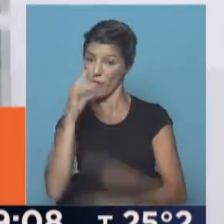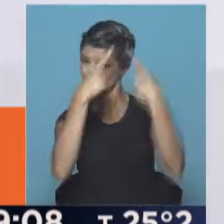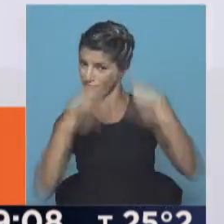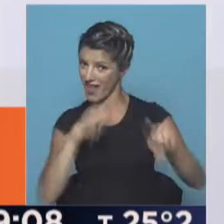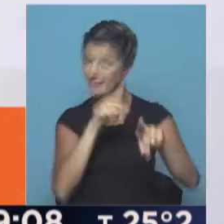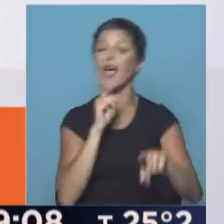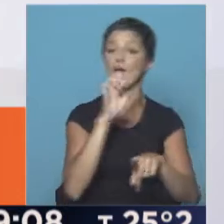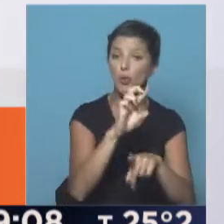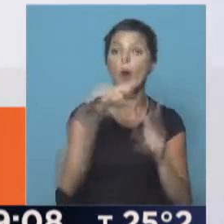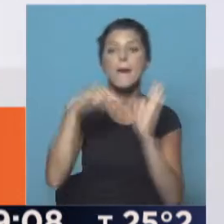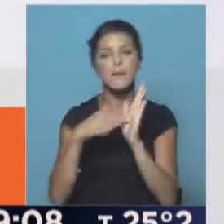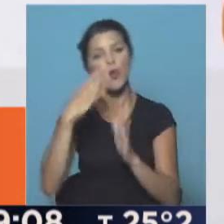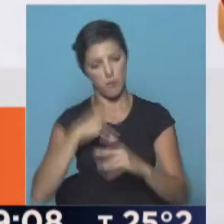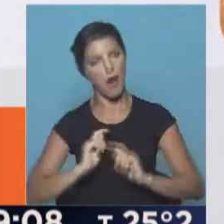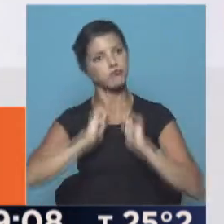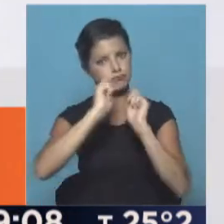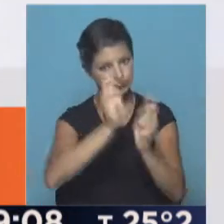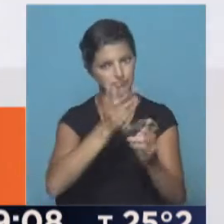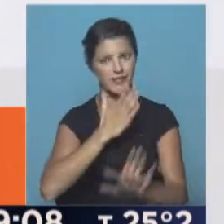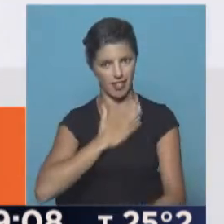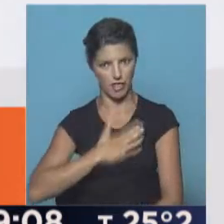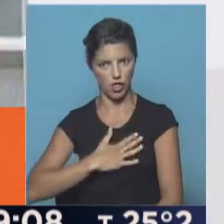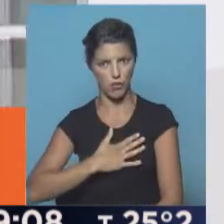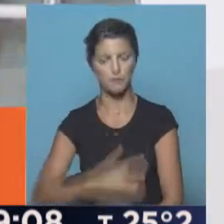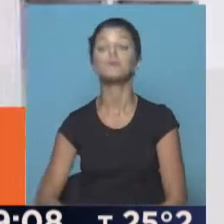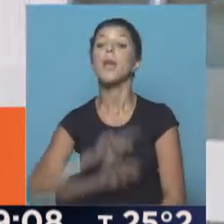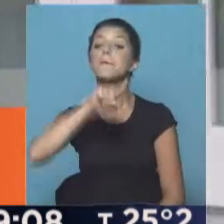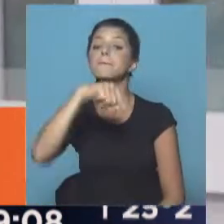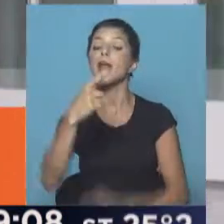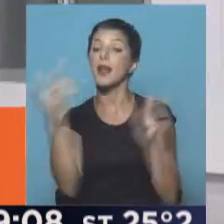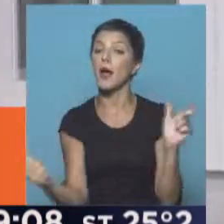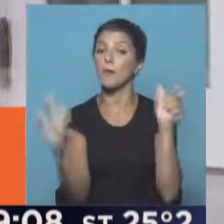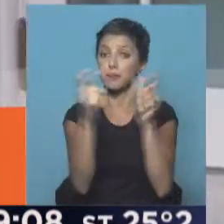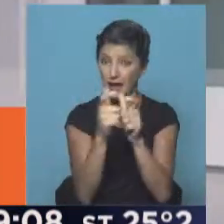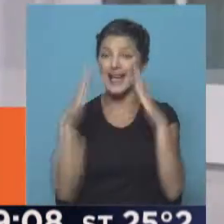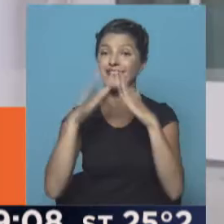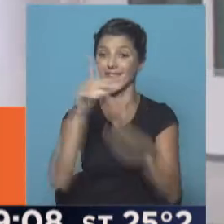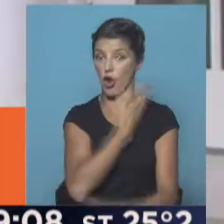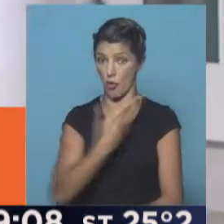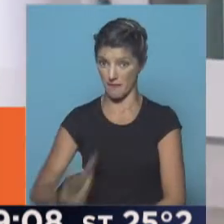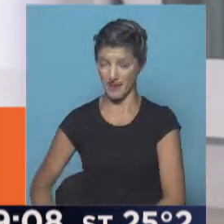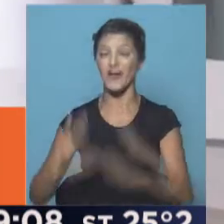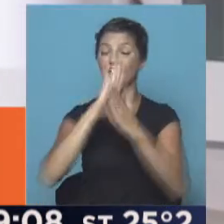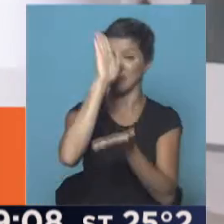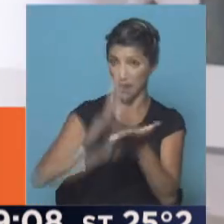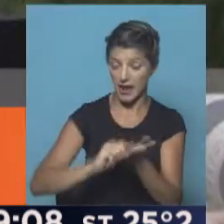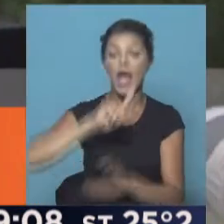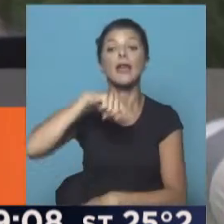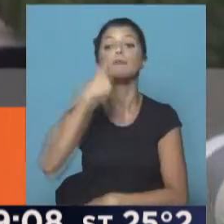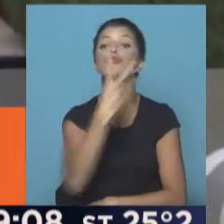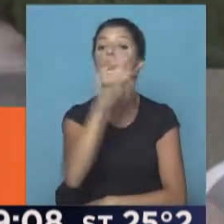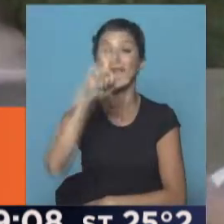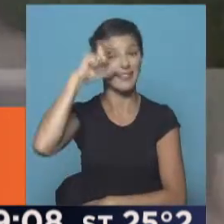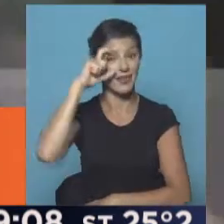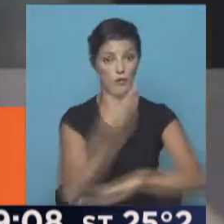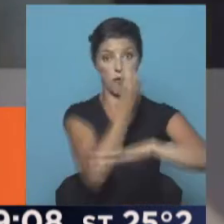por una transición pacífica. Mañana recibirá al presidente electo en la Casa Blanca, quien asumirá su cargo el próximo 20 de